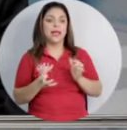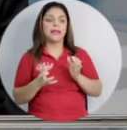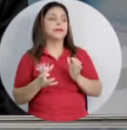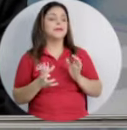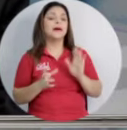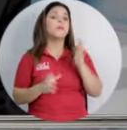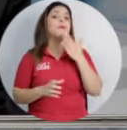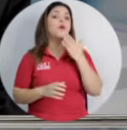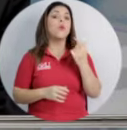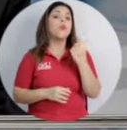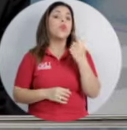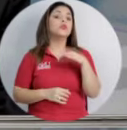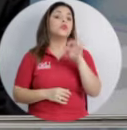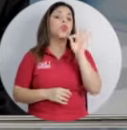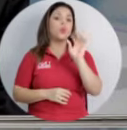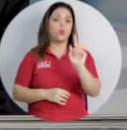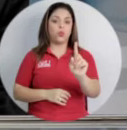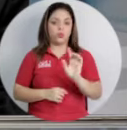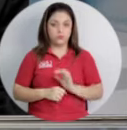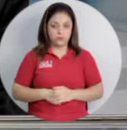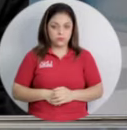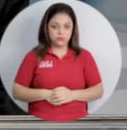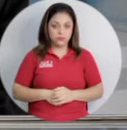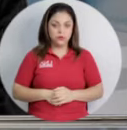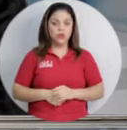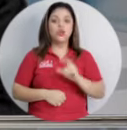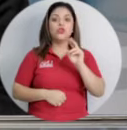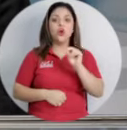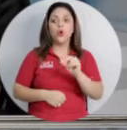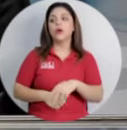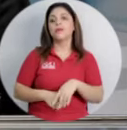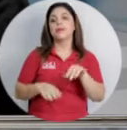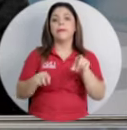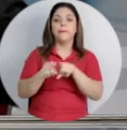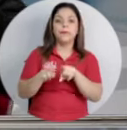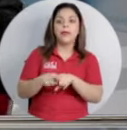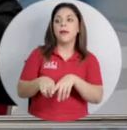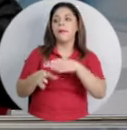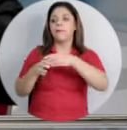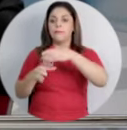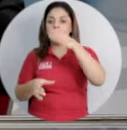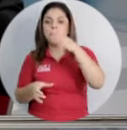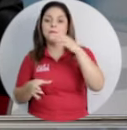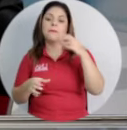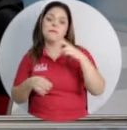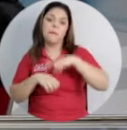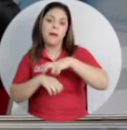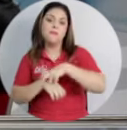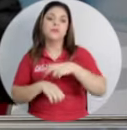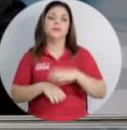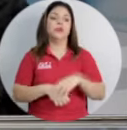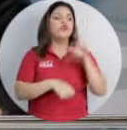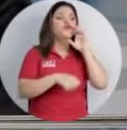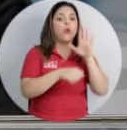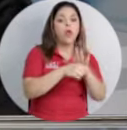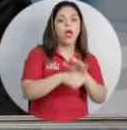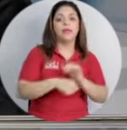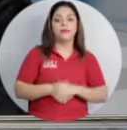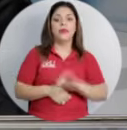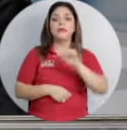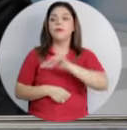hoy, este mes vas a tener las papitas, el chocolate, pero no es eso que de repente vio un refresco energético, entonces el